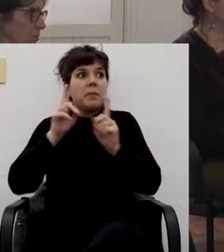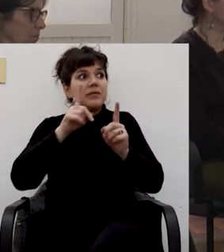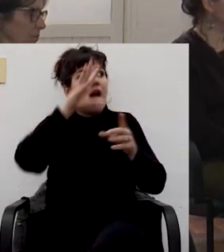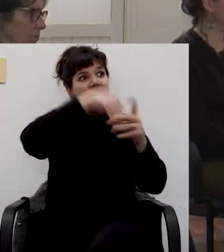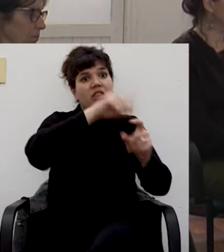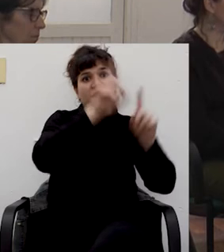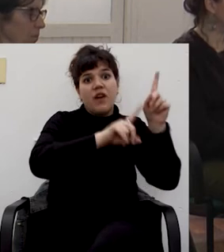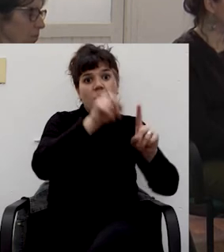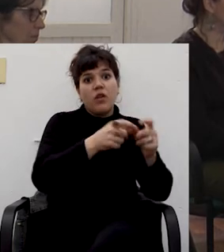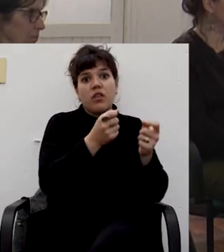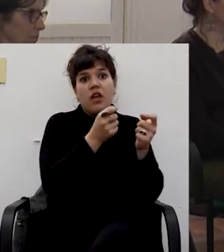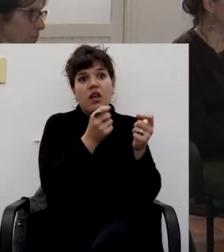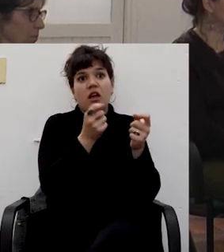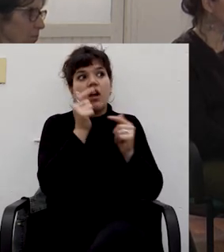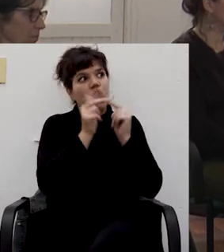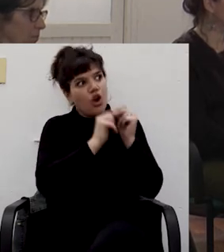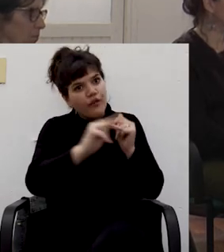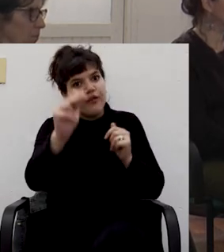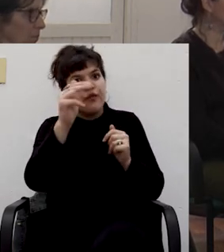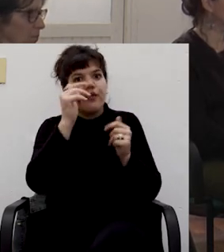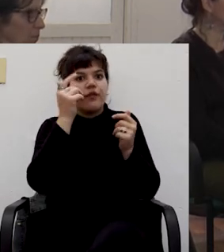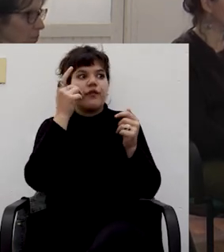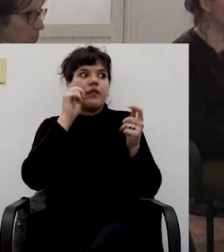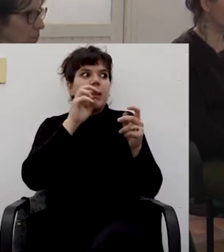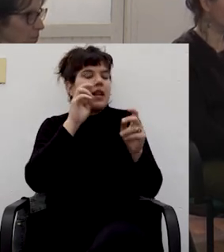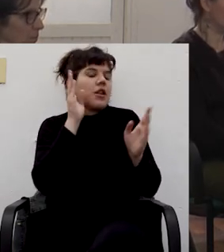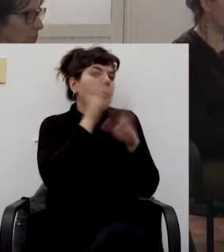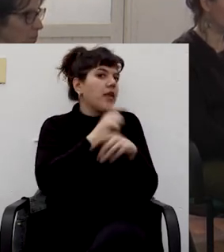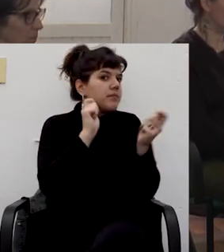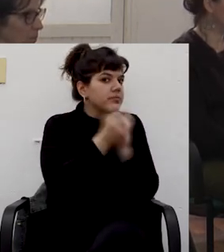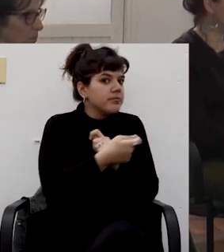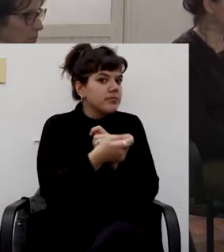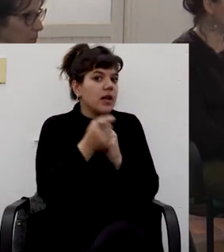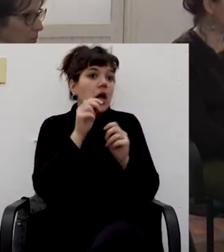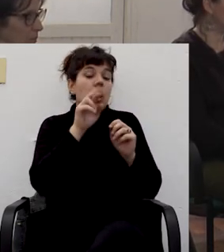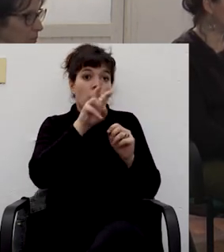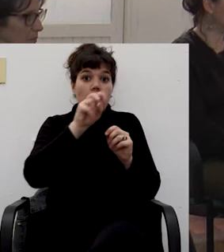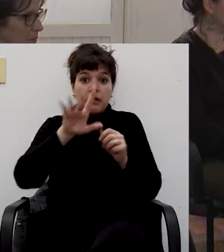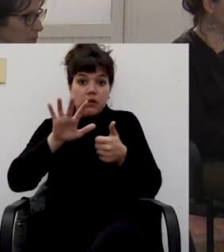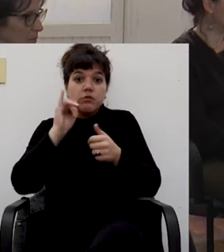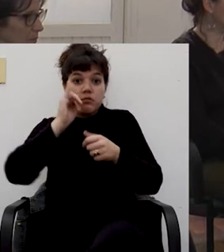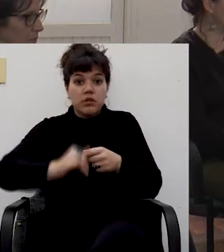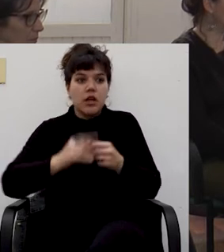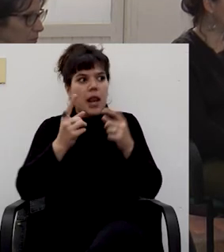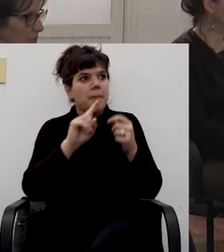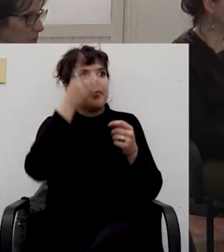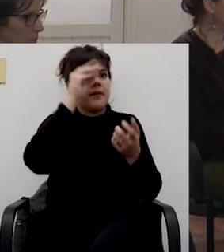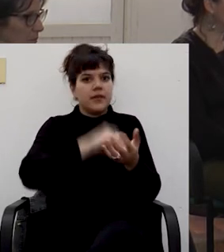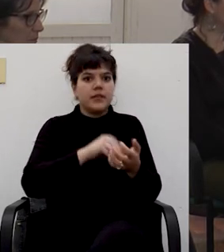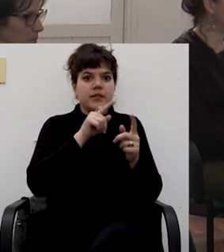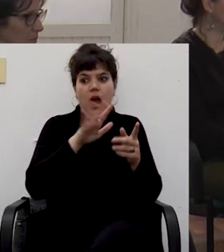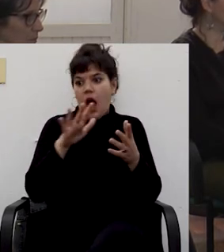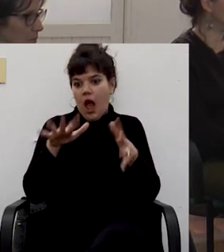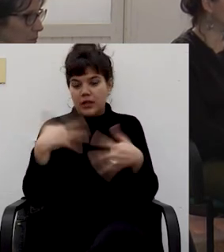momento sigue manteniendo y le está costando modificar. Si bien desde el 2016, que fue la primera resolución, hasta